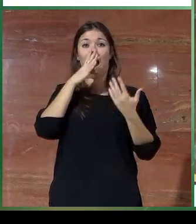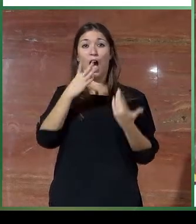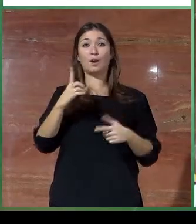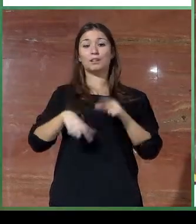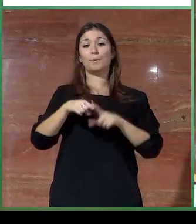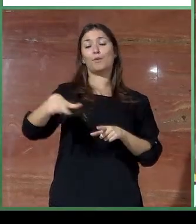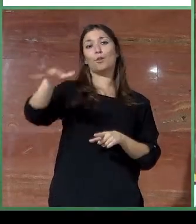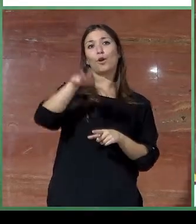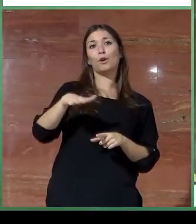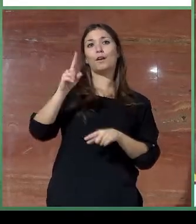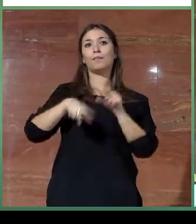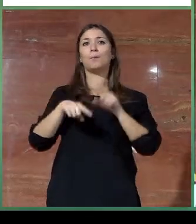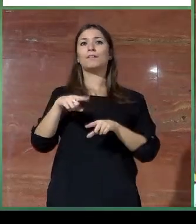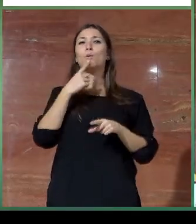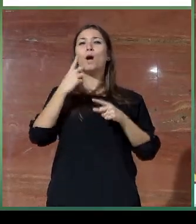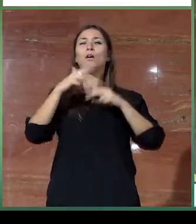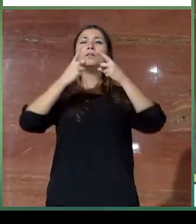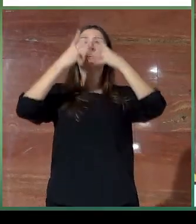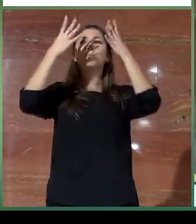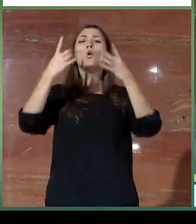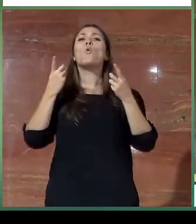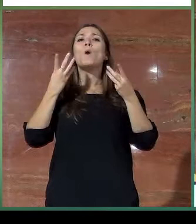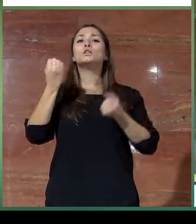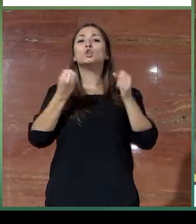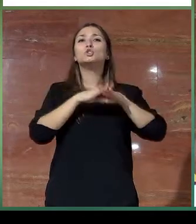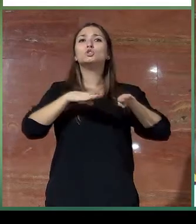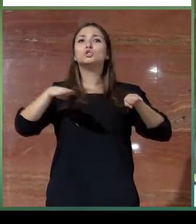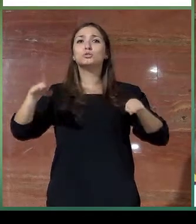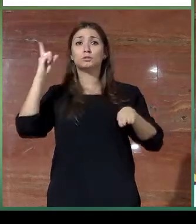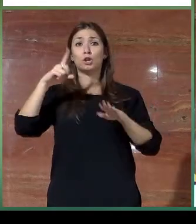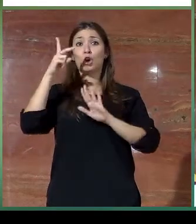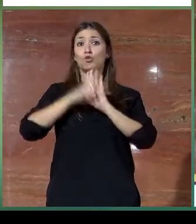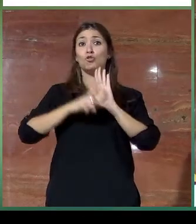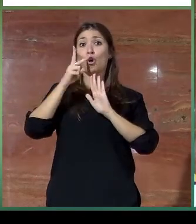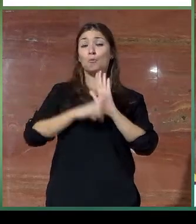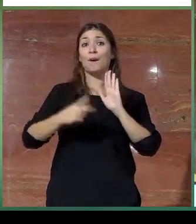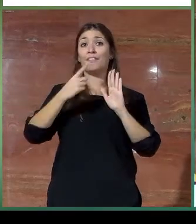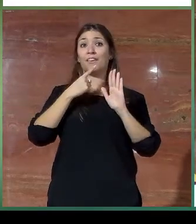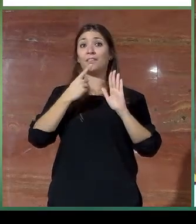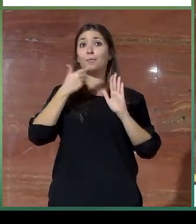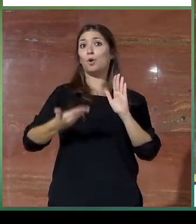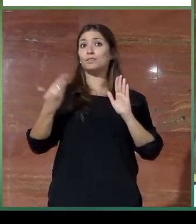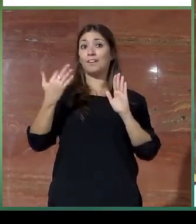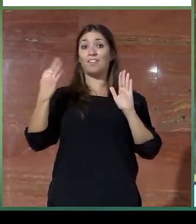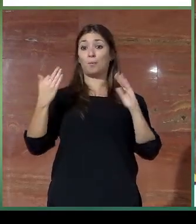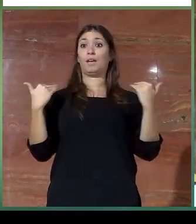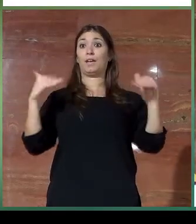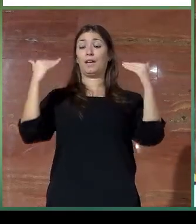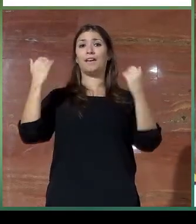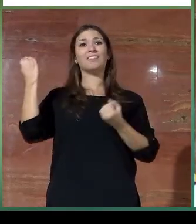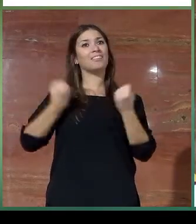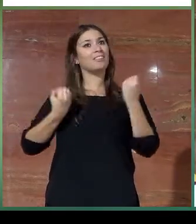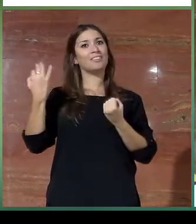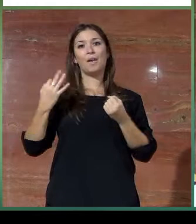zona, dependerá de un montón de temas, pero como por normativa no se pueden hacer edificios si no tiene plazas de garaje, y está claro